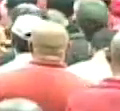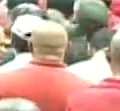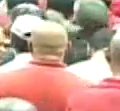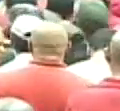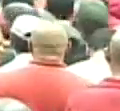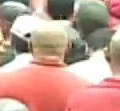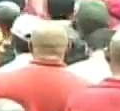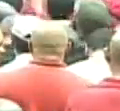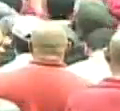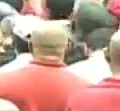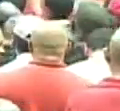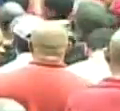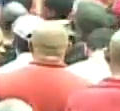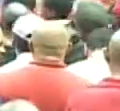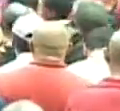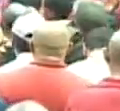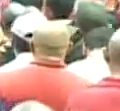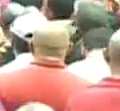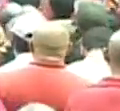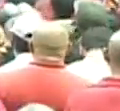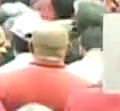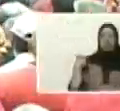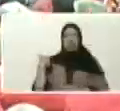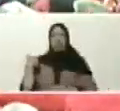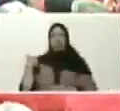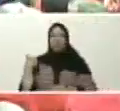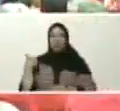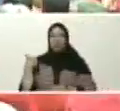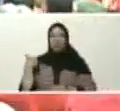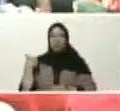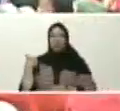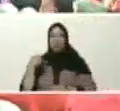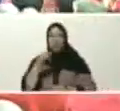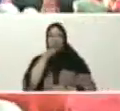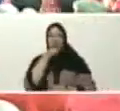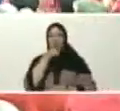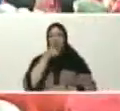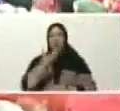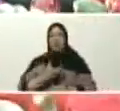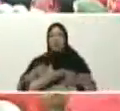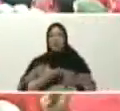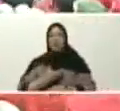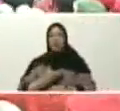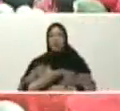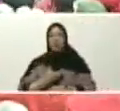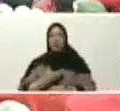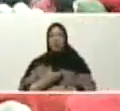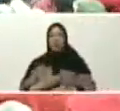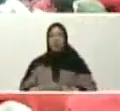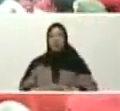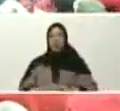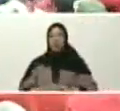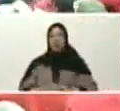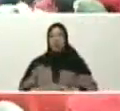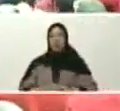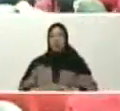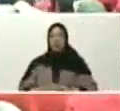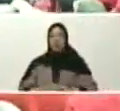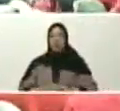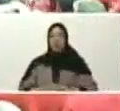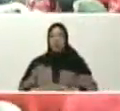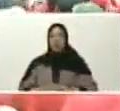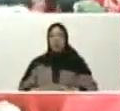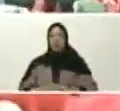Y ahora quiero invitar al alcalde Alejandro Terán,